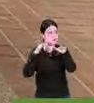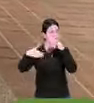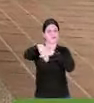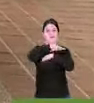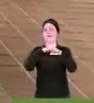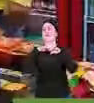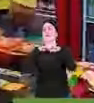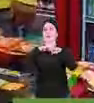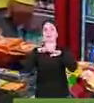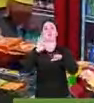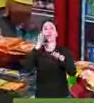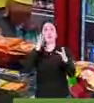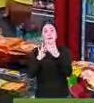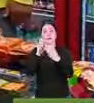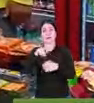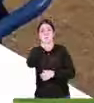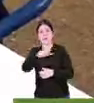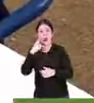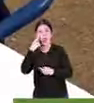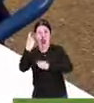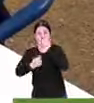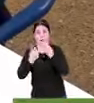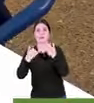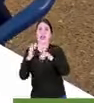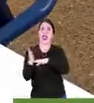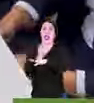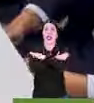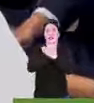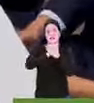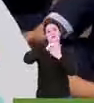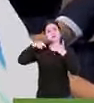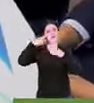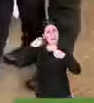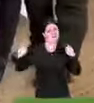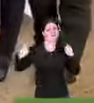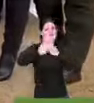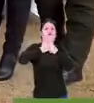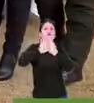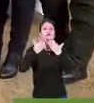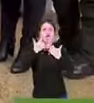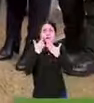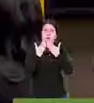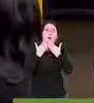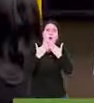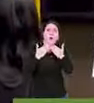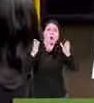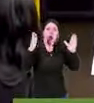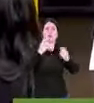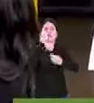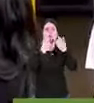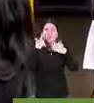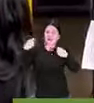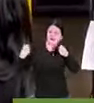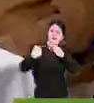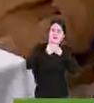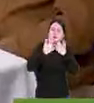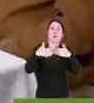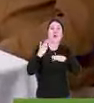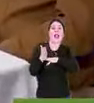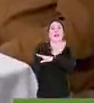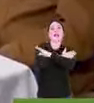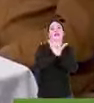a transportadores y comerciantes, firmamos el Pacto por la Reactivación. Una iniciativa que lideramos desde la Terminal